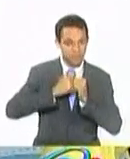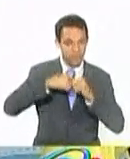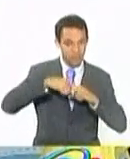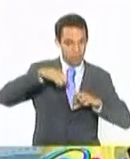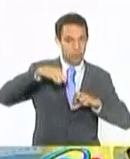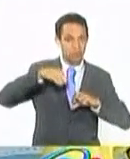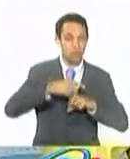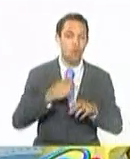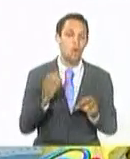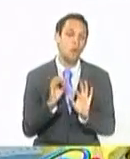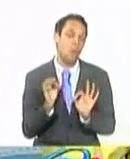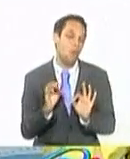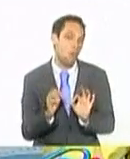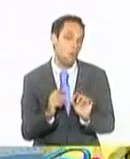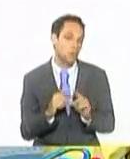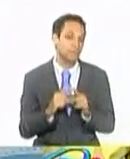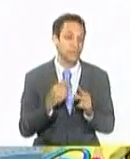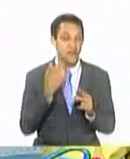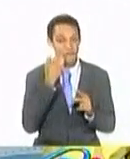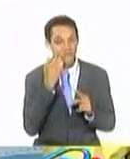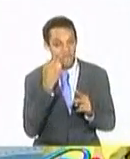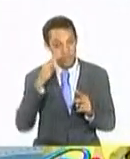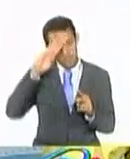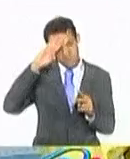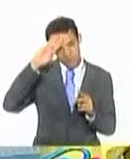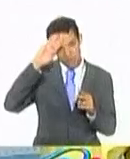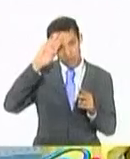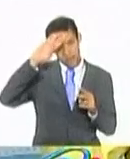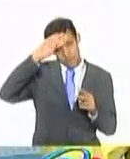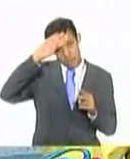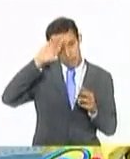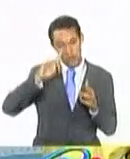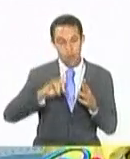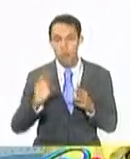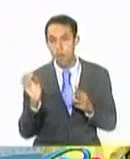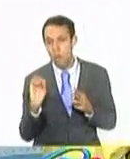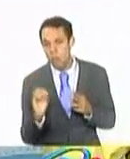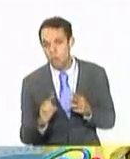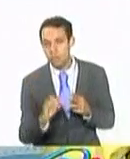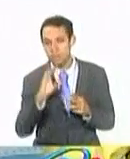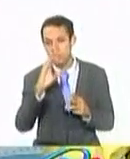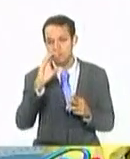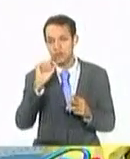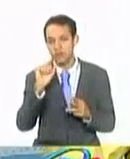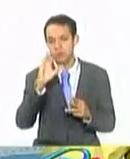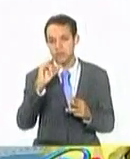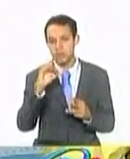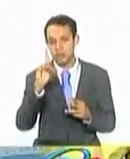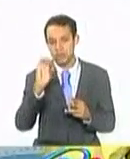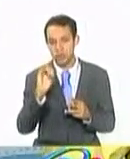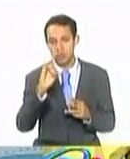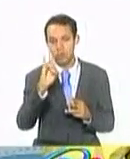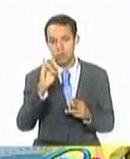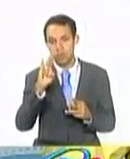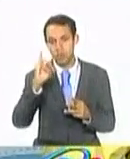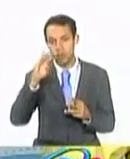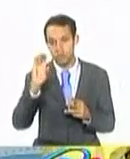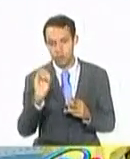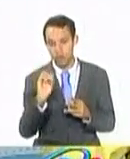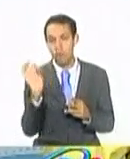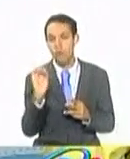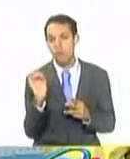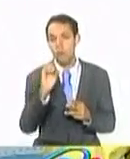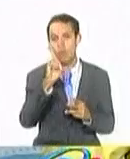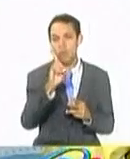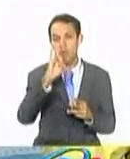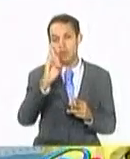artrosis o es una fiebre reumática o es un problema de ácido úrico o es un lupus o es